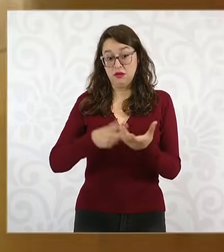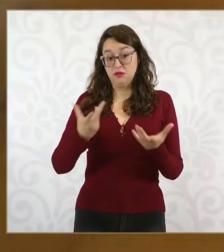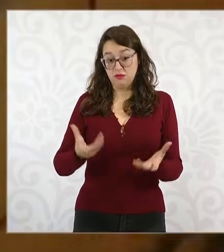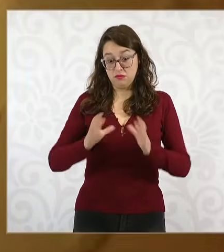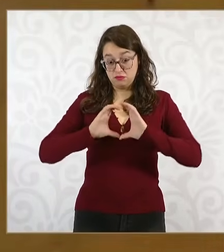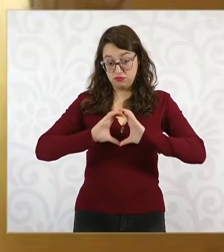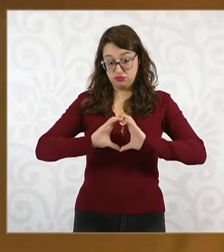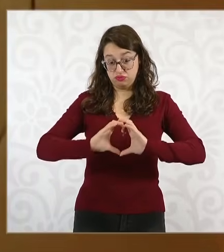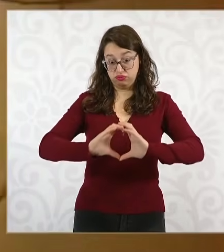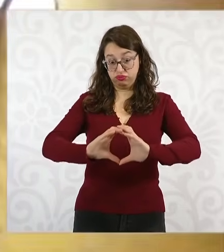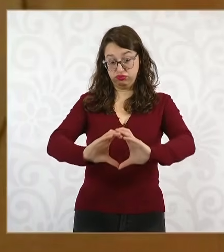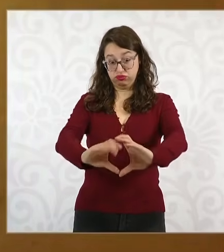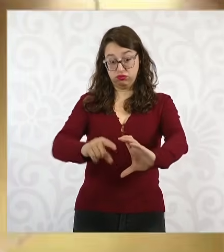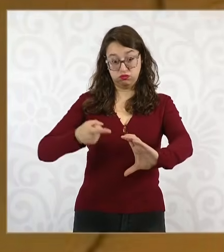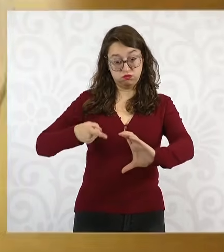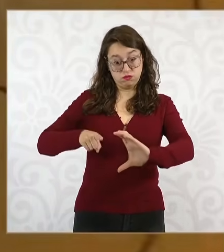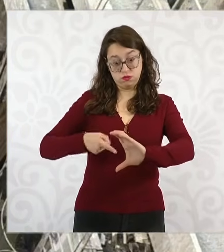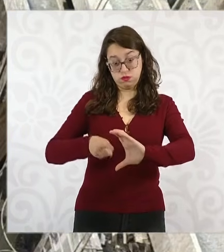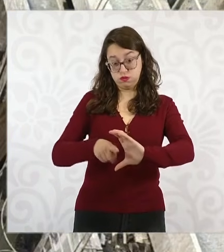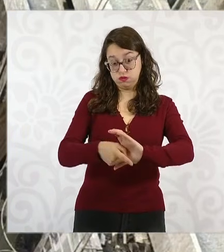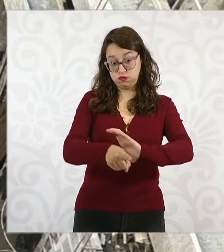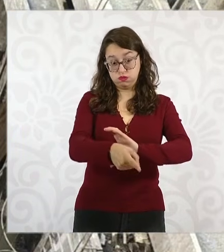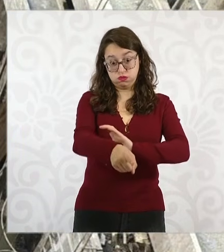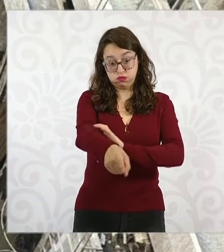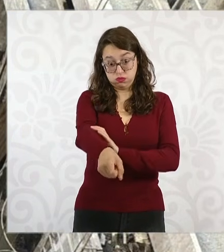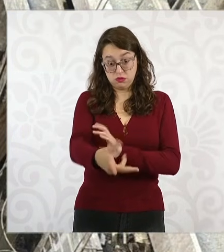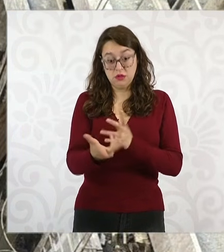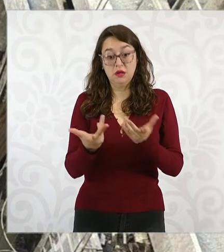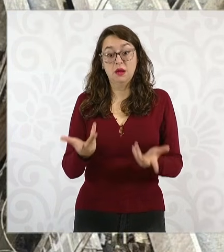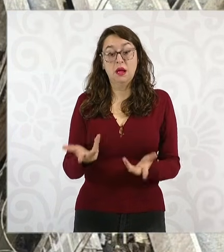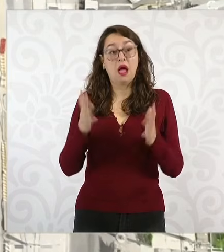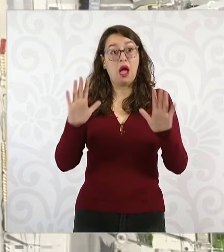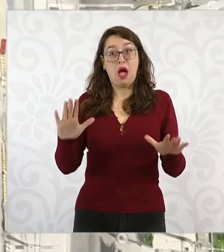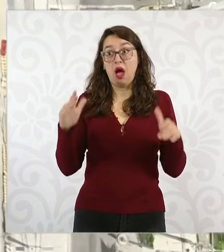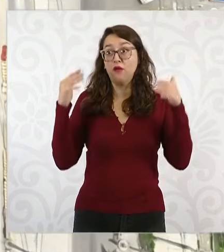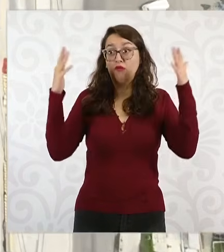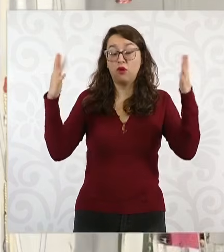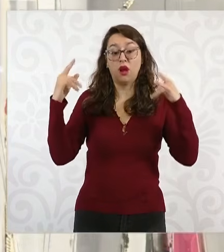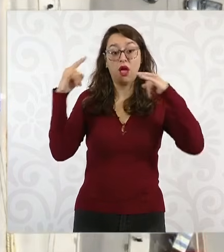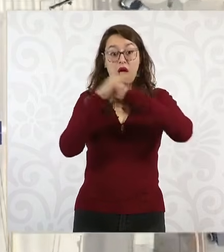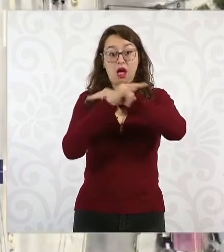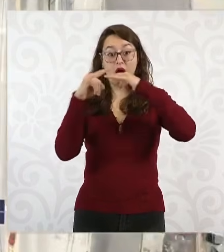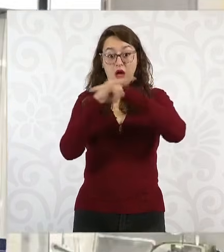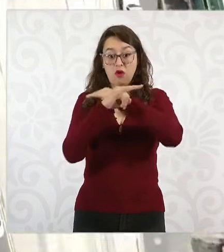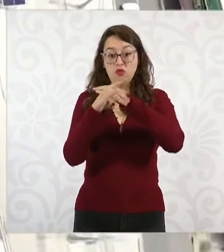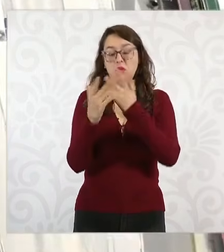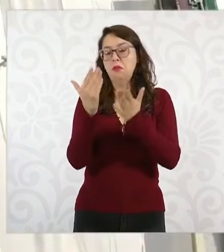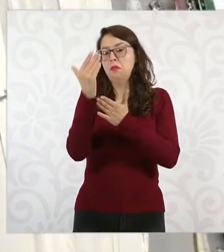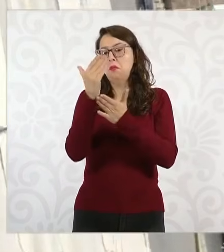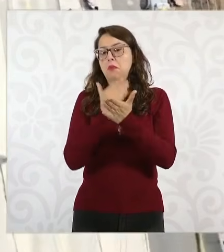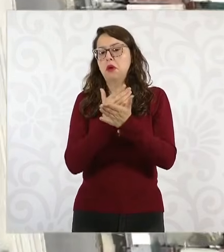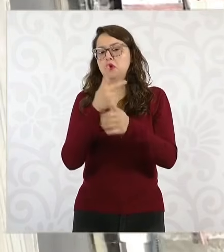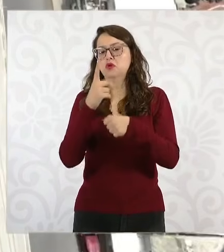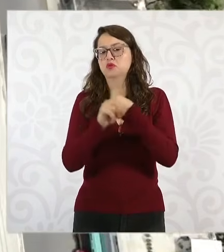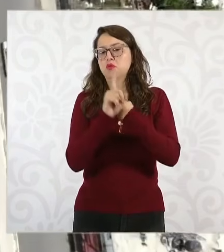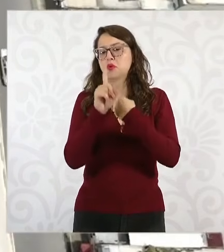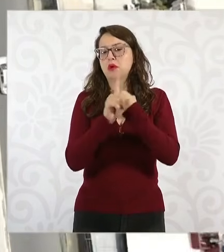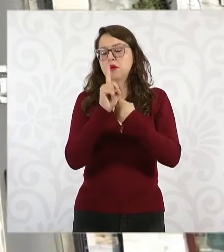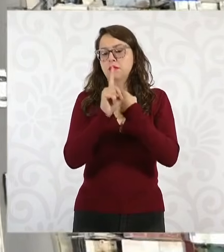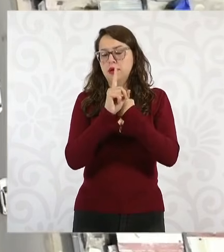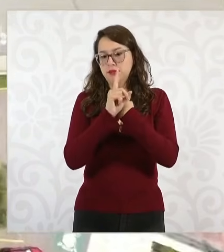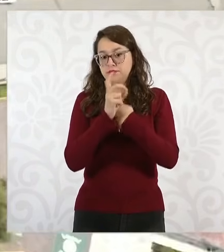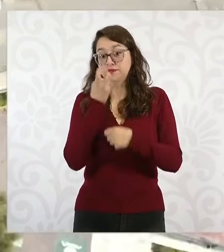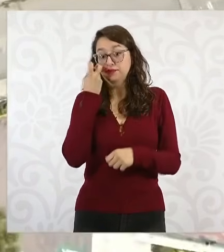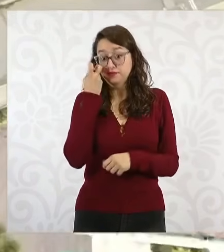de construcción de microtuneleo, lo que nos permite que las afectaciones viales sean menores y sobre todo esta obra